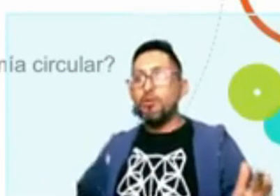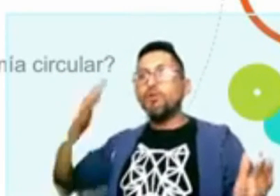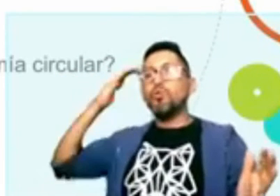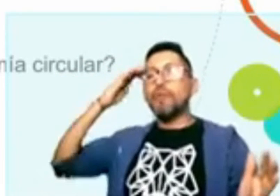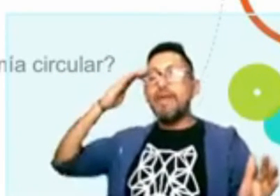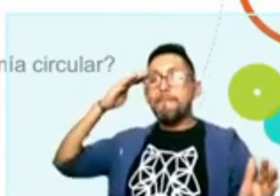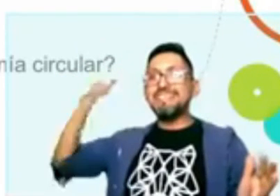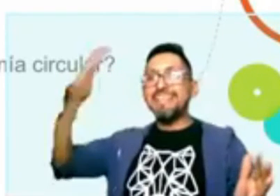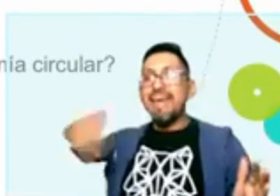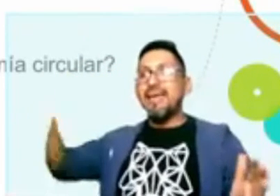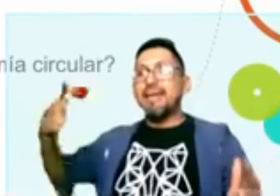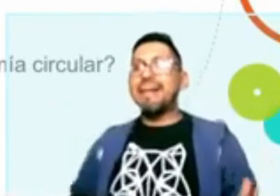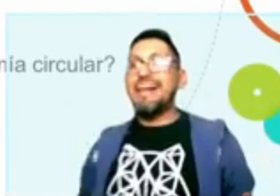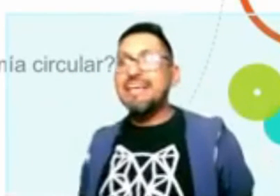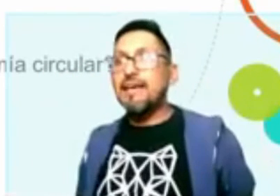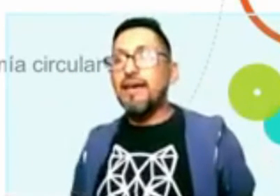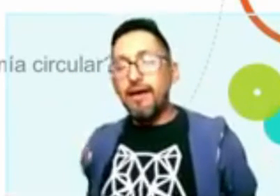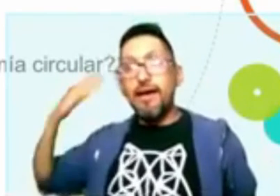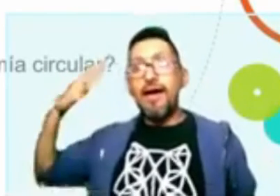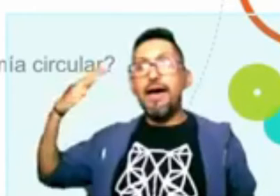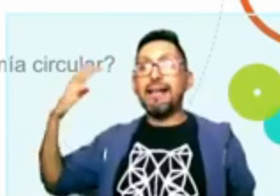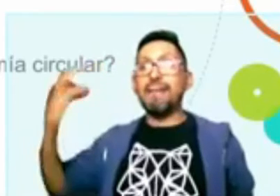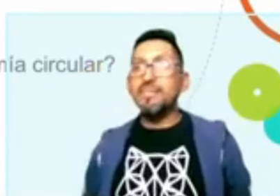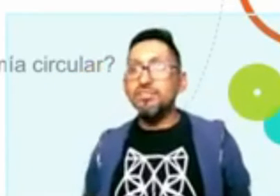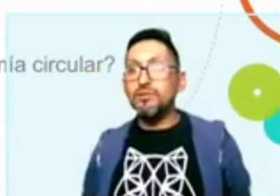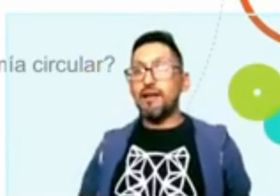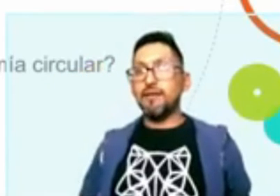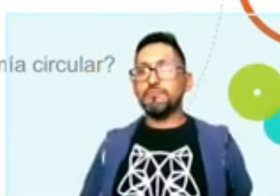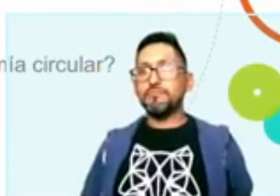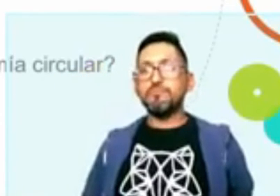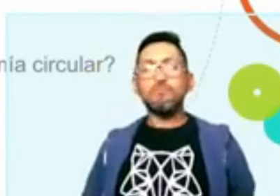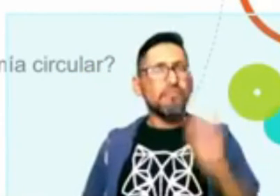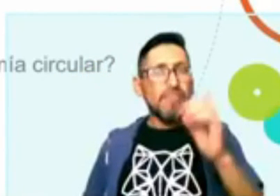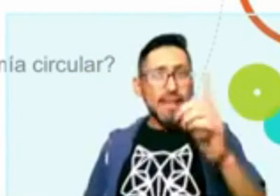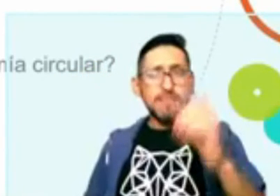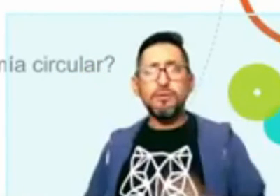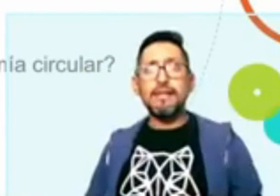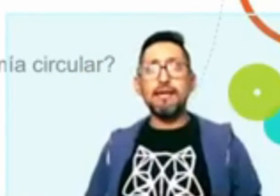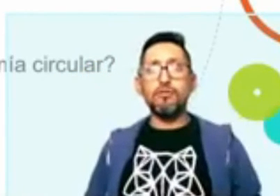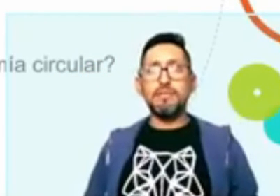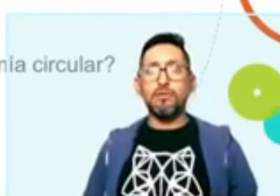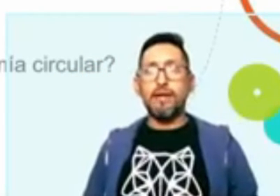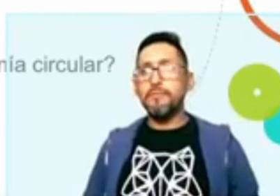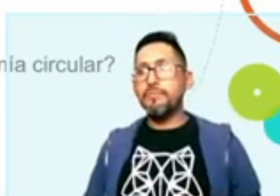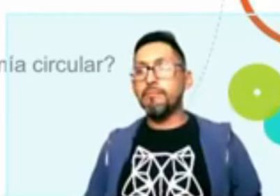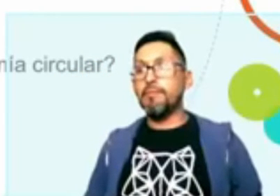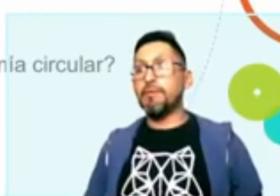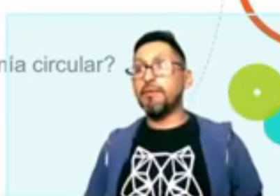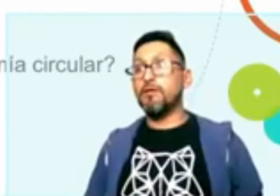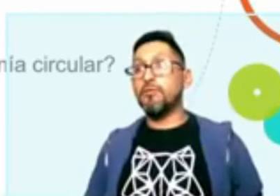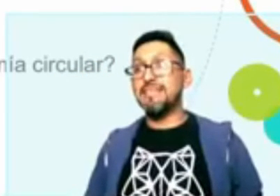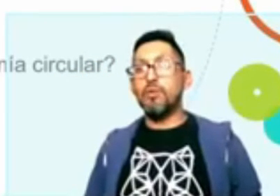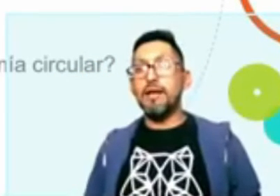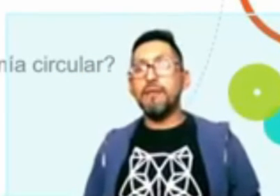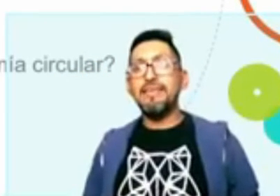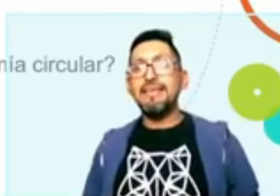pero empecé a reflexionarla. ¿Has oído hablar de la economía celular? Perdón,